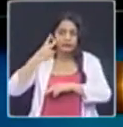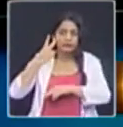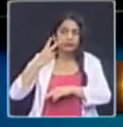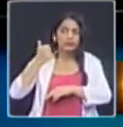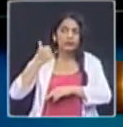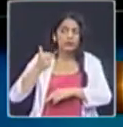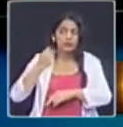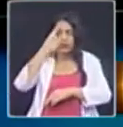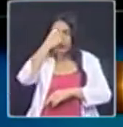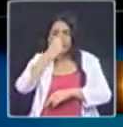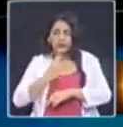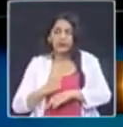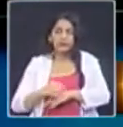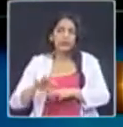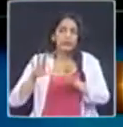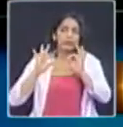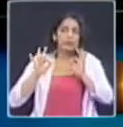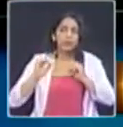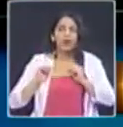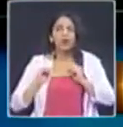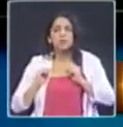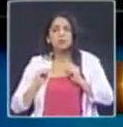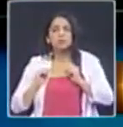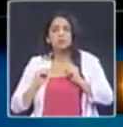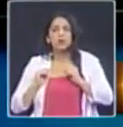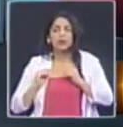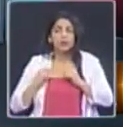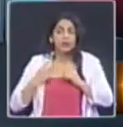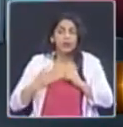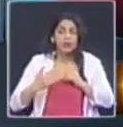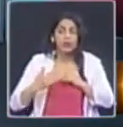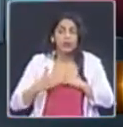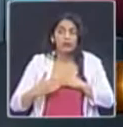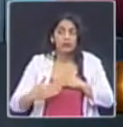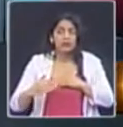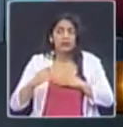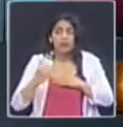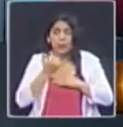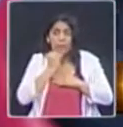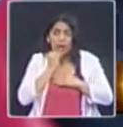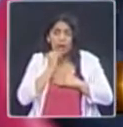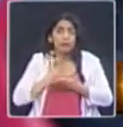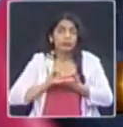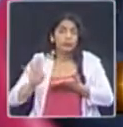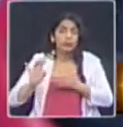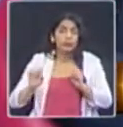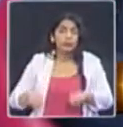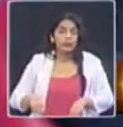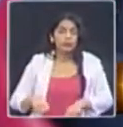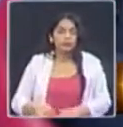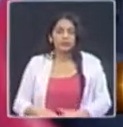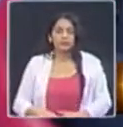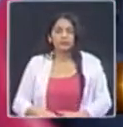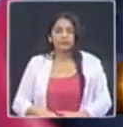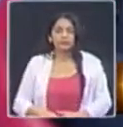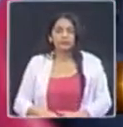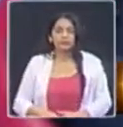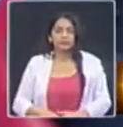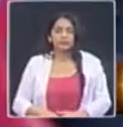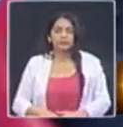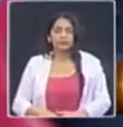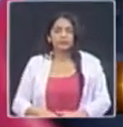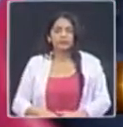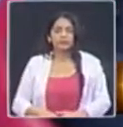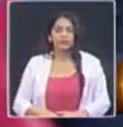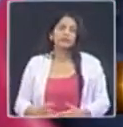se los evalúa poder incluso destituirlos procesarlos en sus funciones porque claro yo creo que los ecuatorianos si de alguna u otra manera con estas